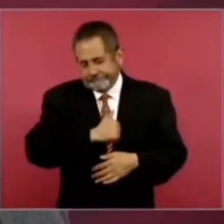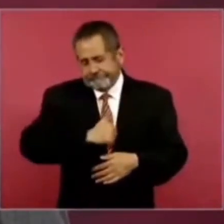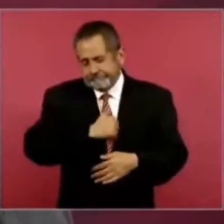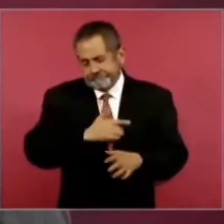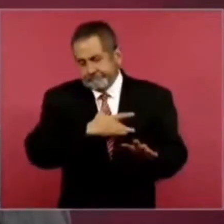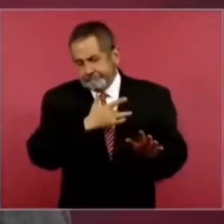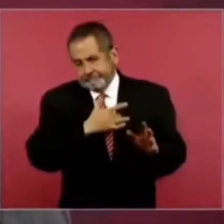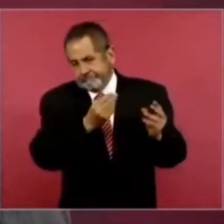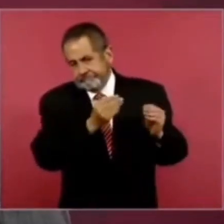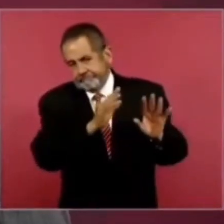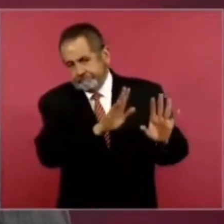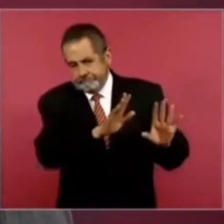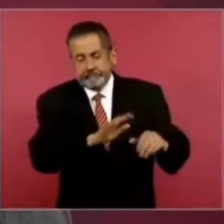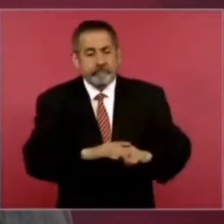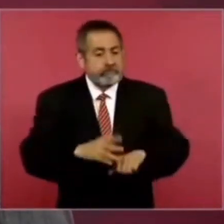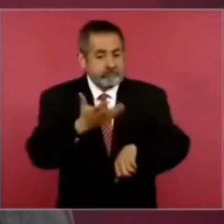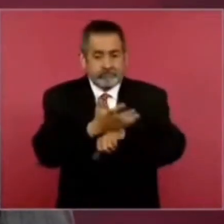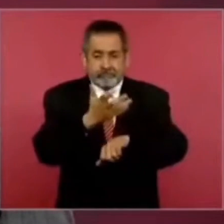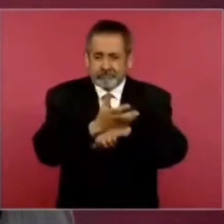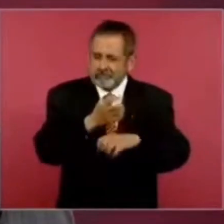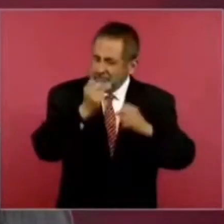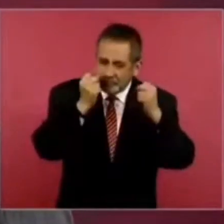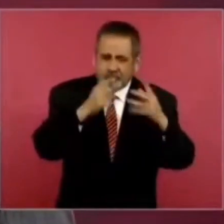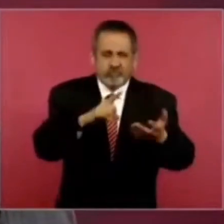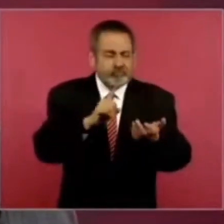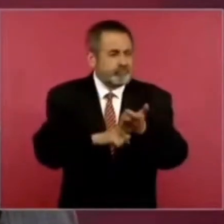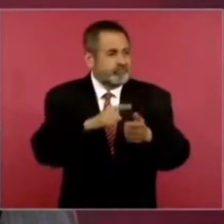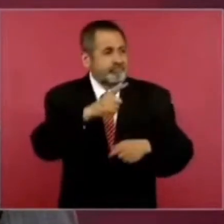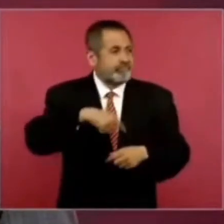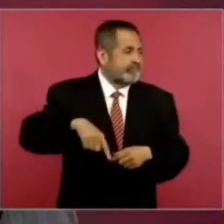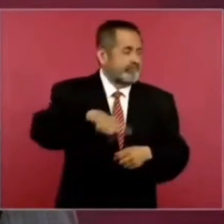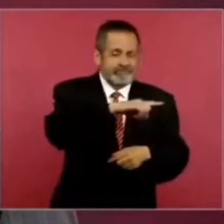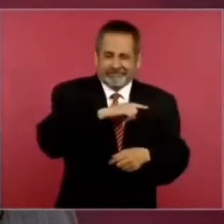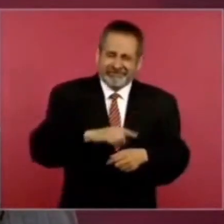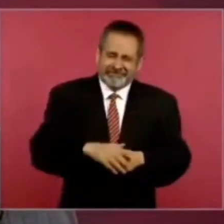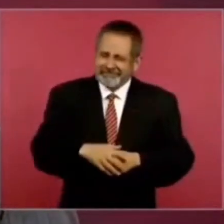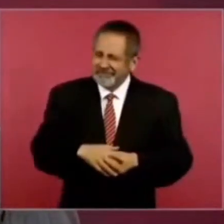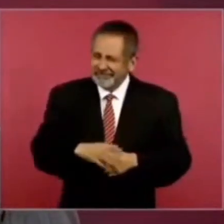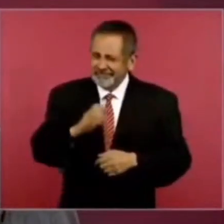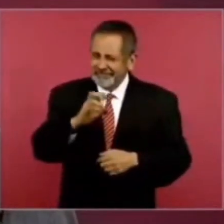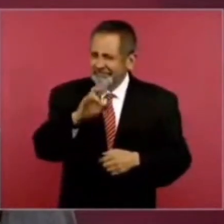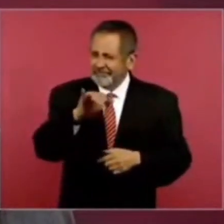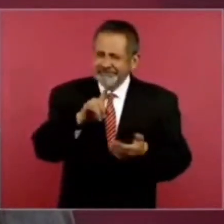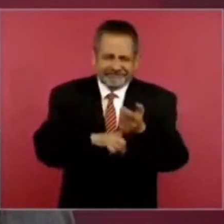porque en Estados Unidos están padeciendo de una crisis